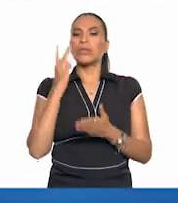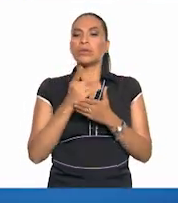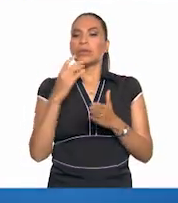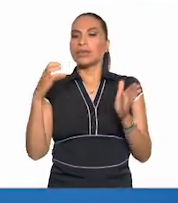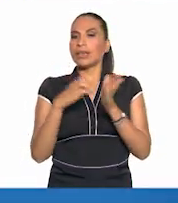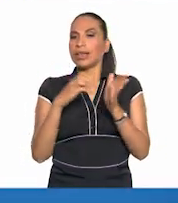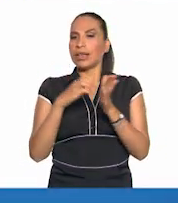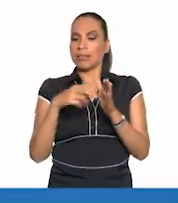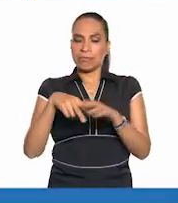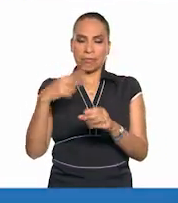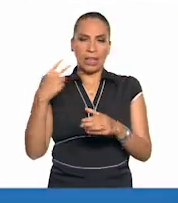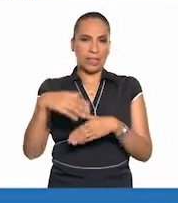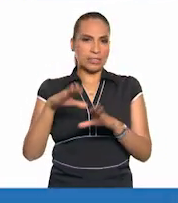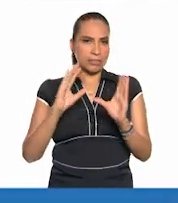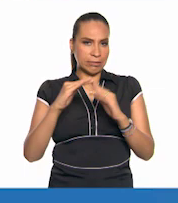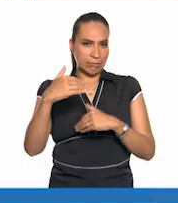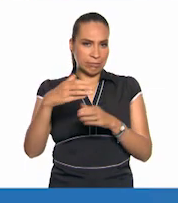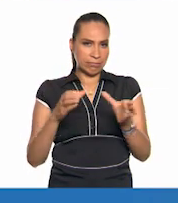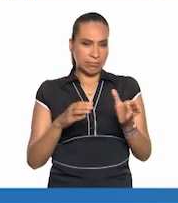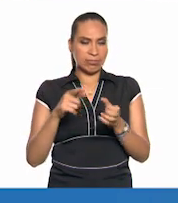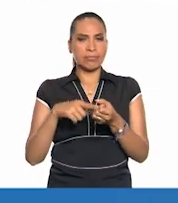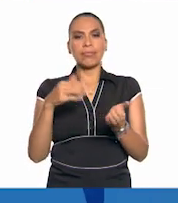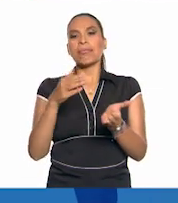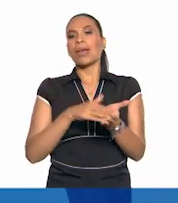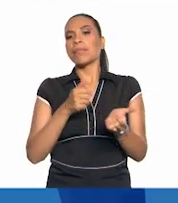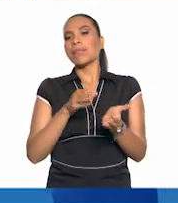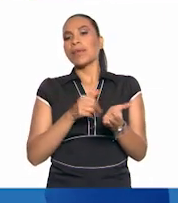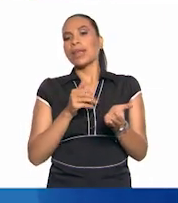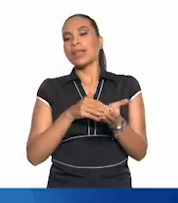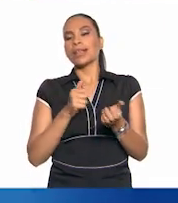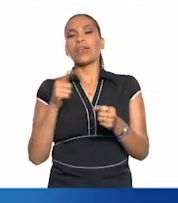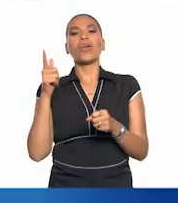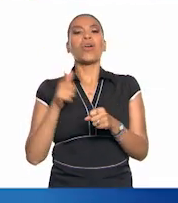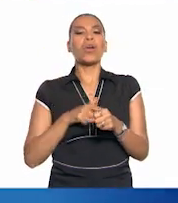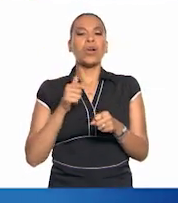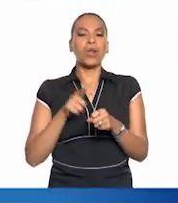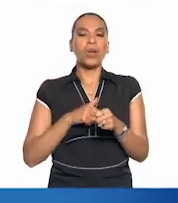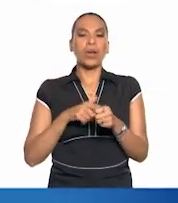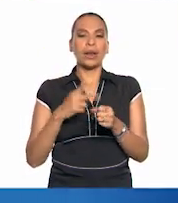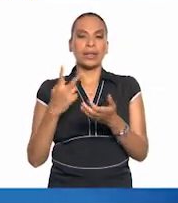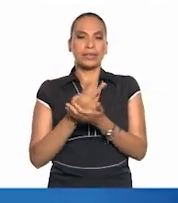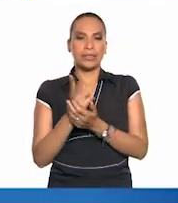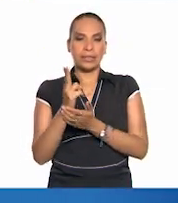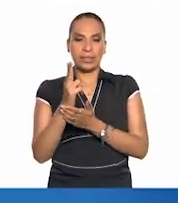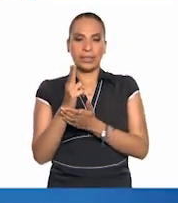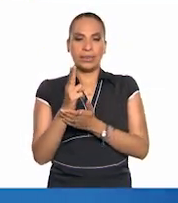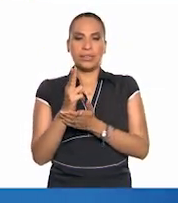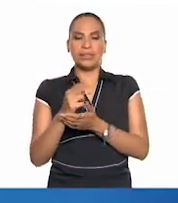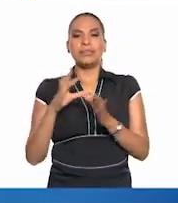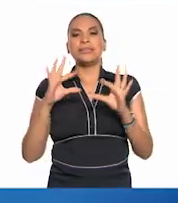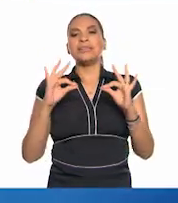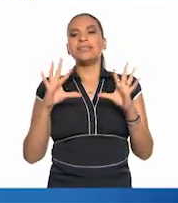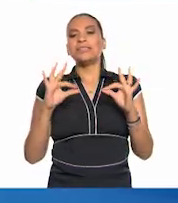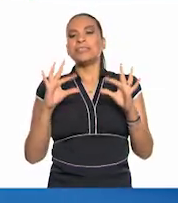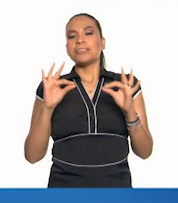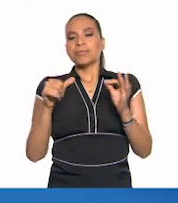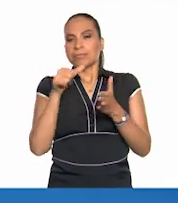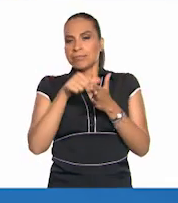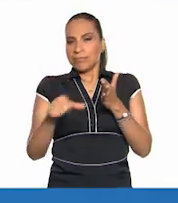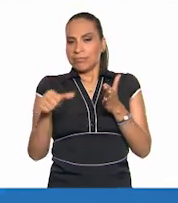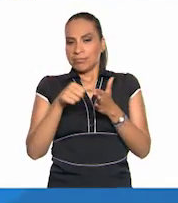una caja vacía de cereal, un papel, colores, tijeras, pegamento o